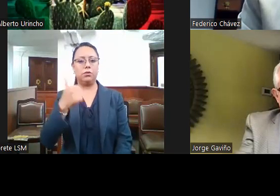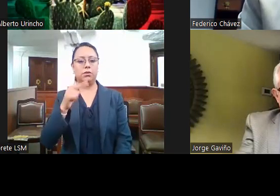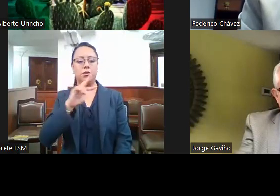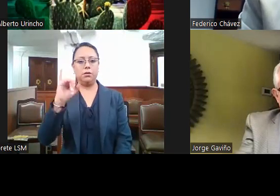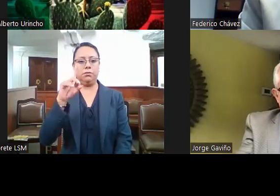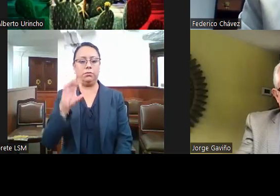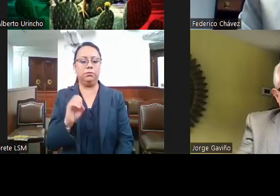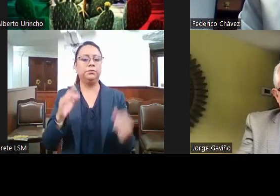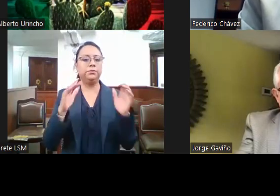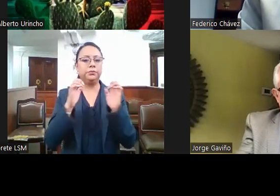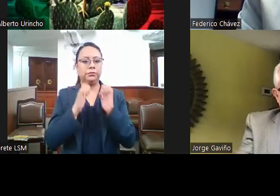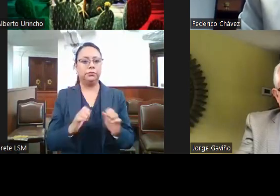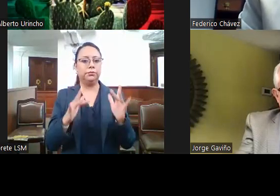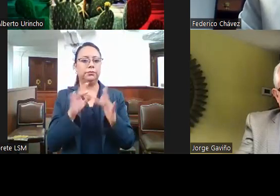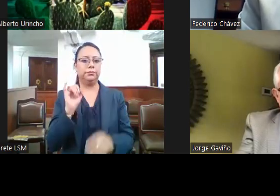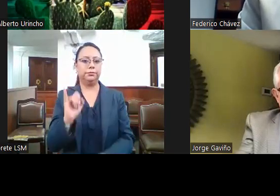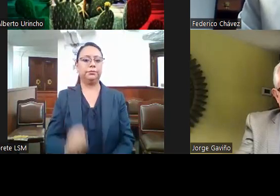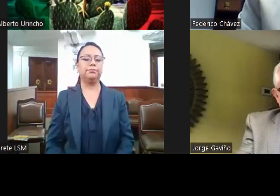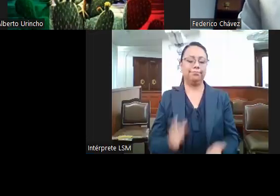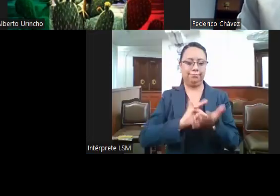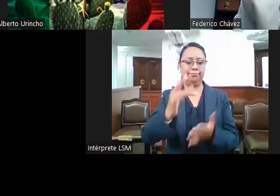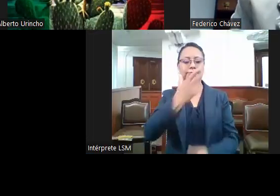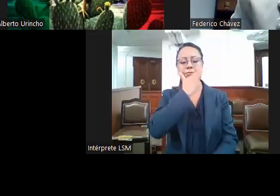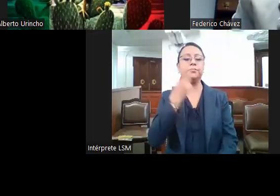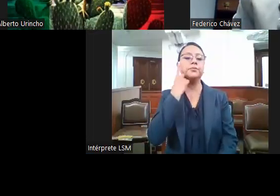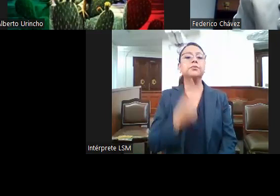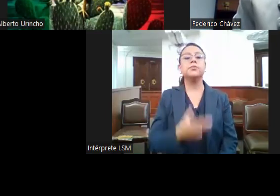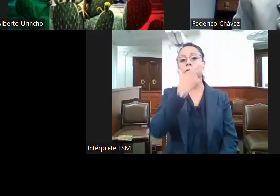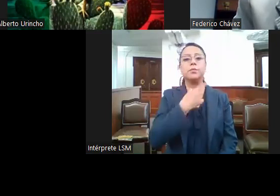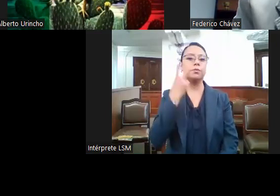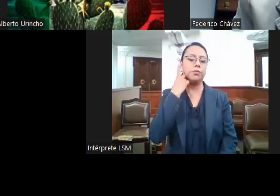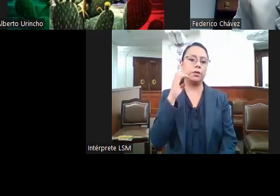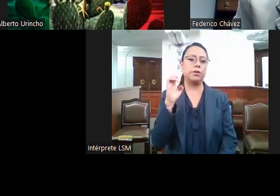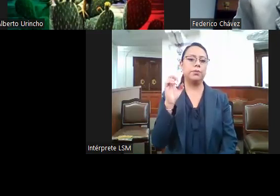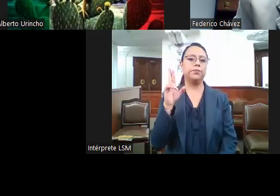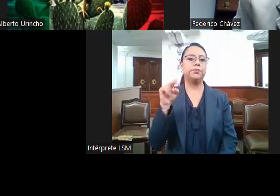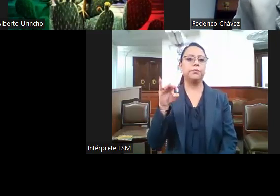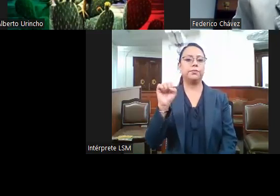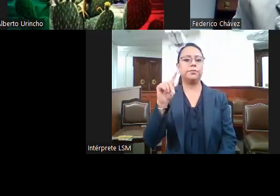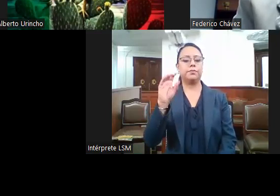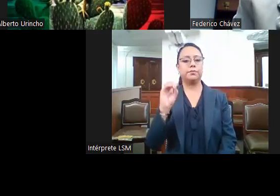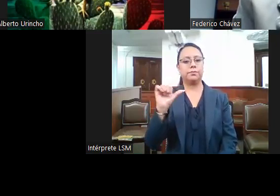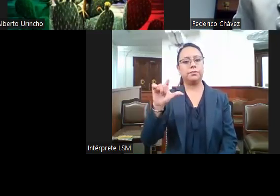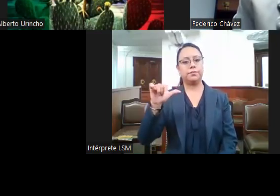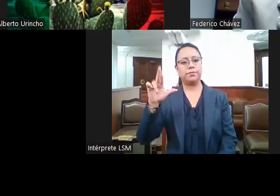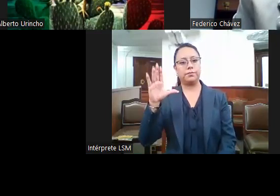Diego Garrido presente. Gracias. Diputado Ernesto Alarcón Jiménez.